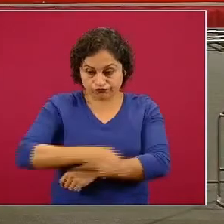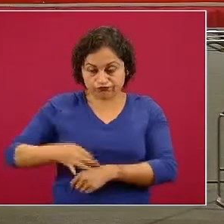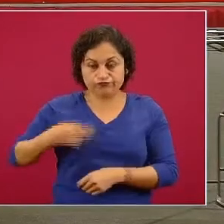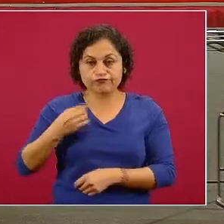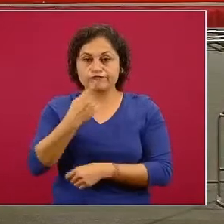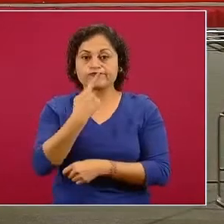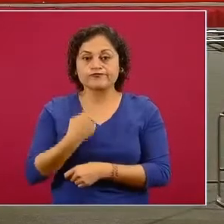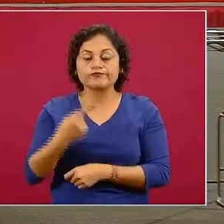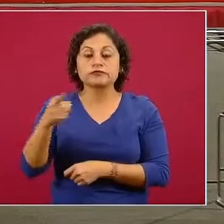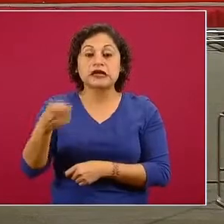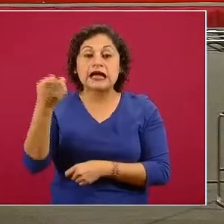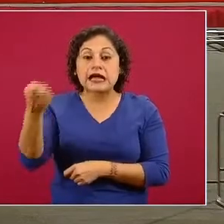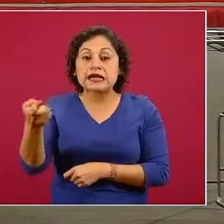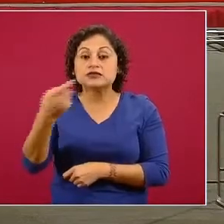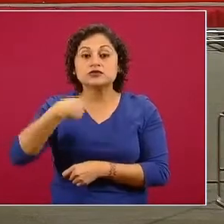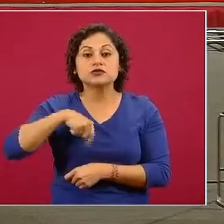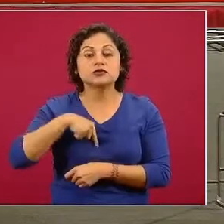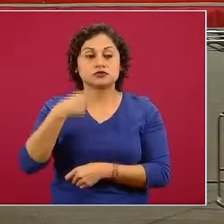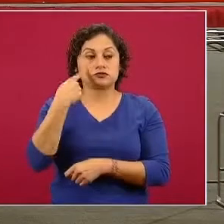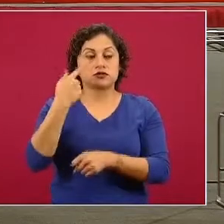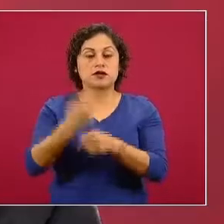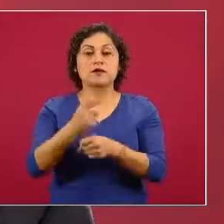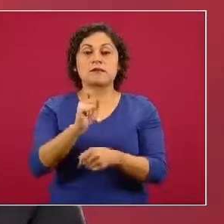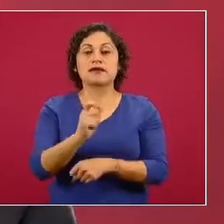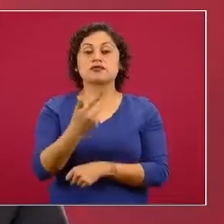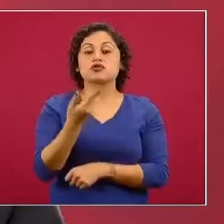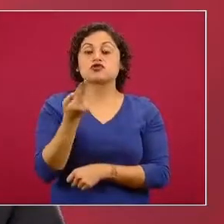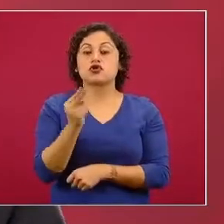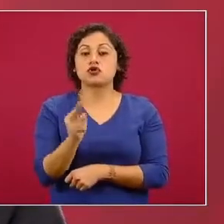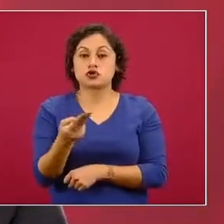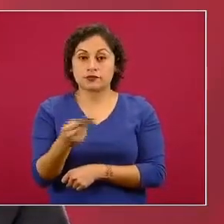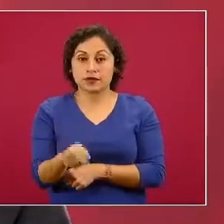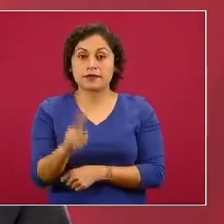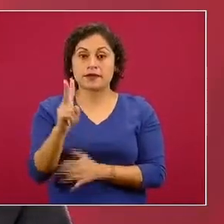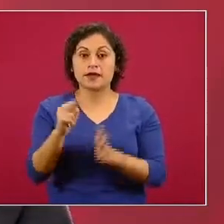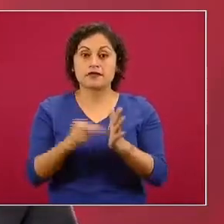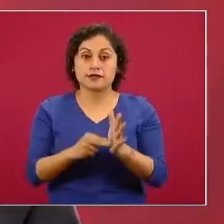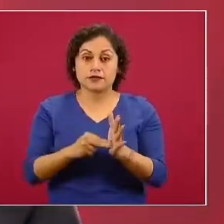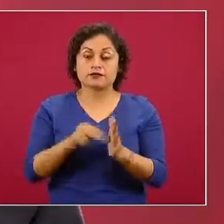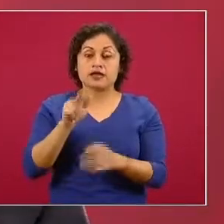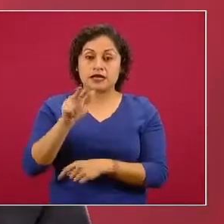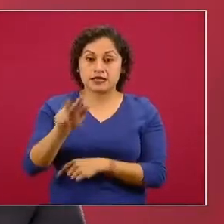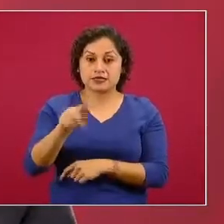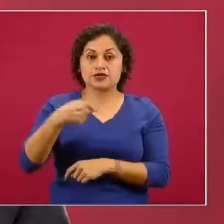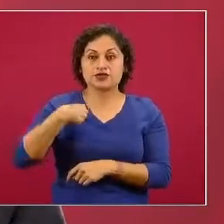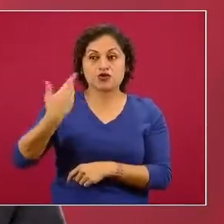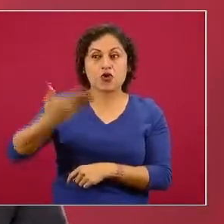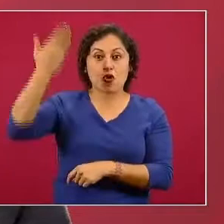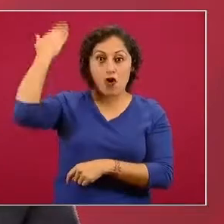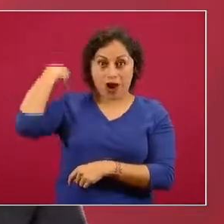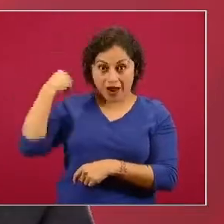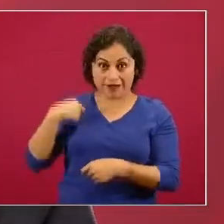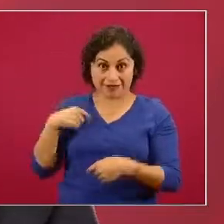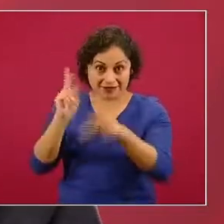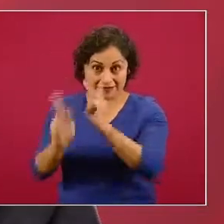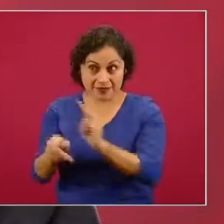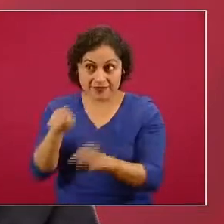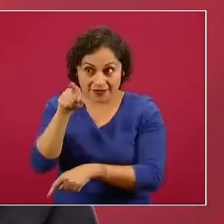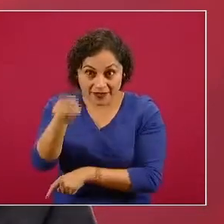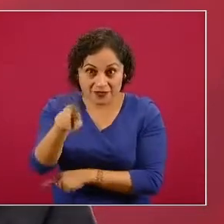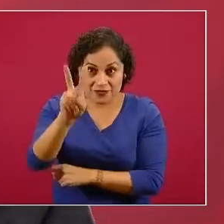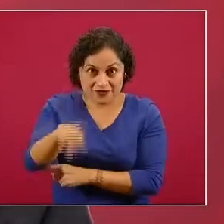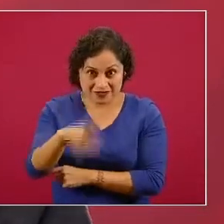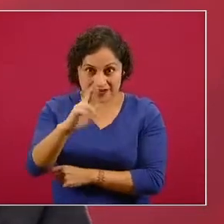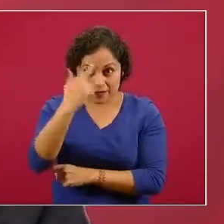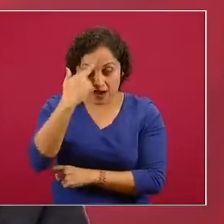día 28 de noviembre de 2018, eso lo platiqué con usted, Natalia, en varias ocasiones, incluso antes de ser subsecretario, porque ya veíamos